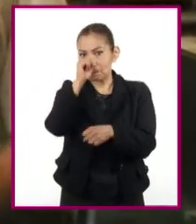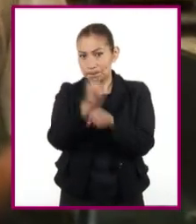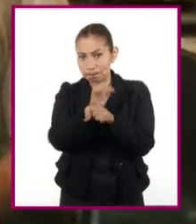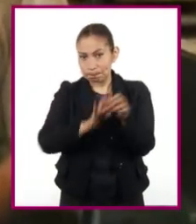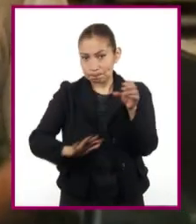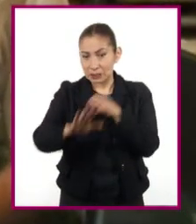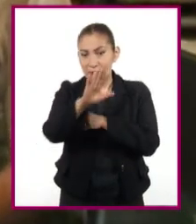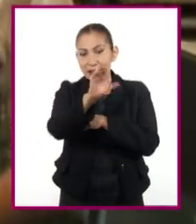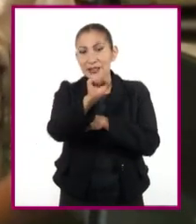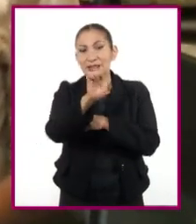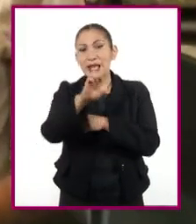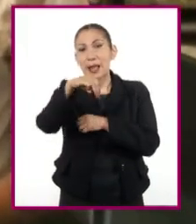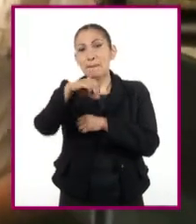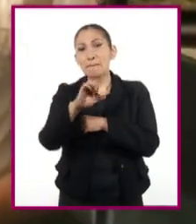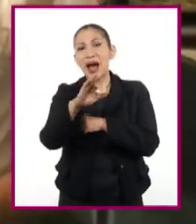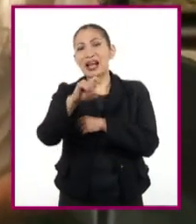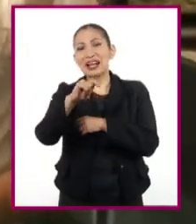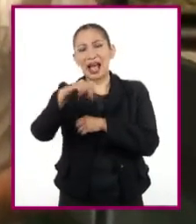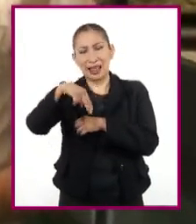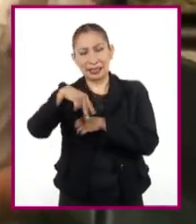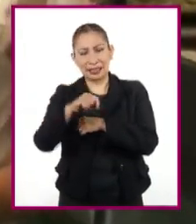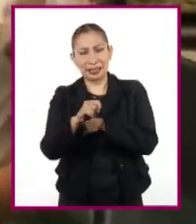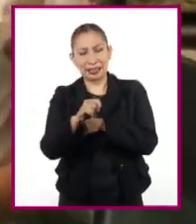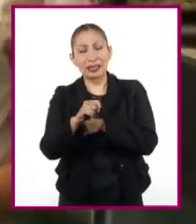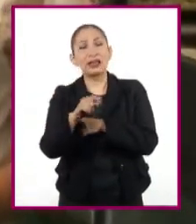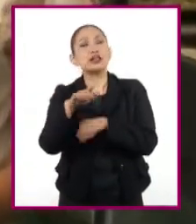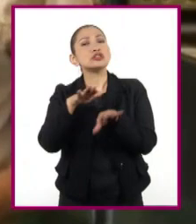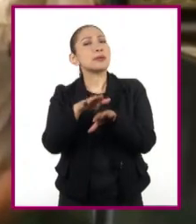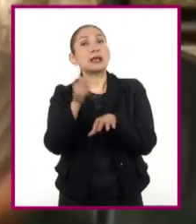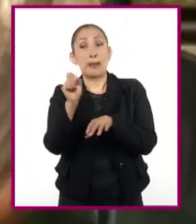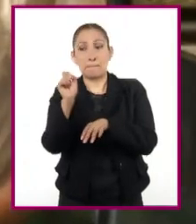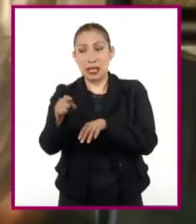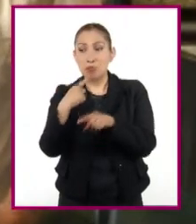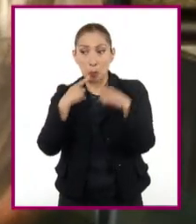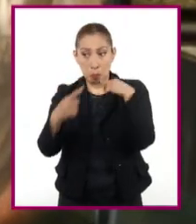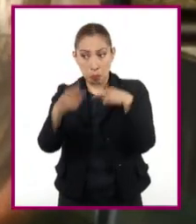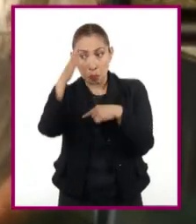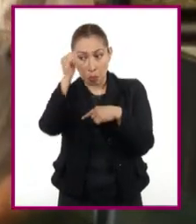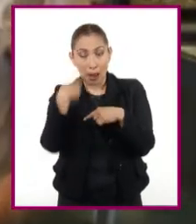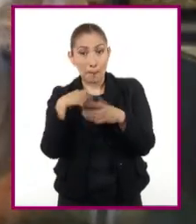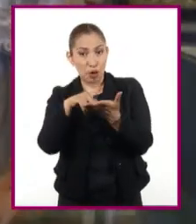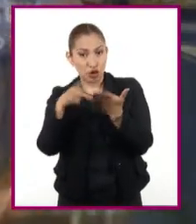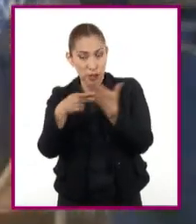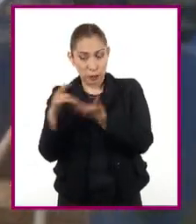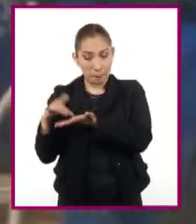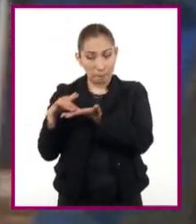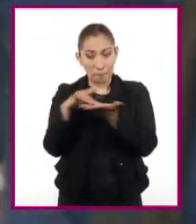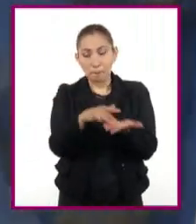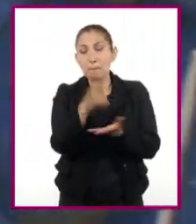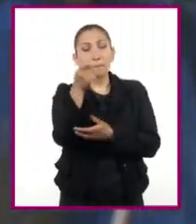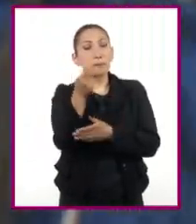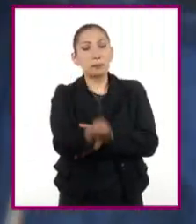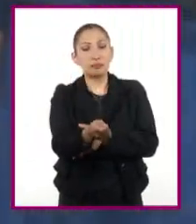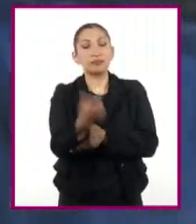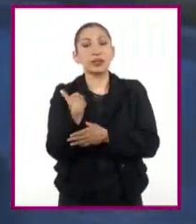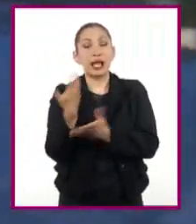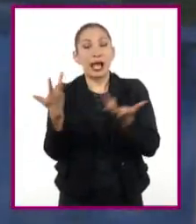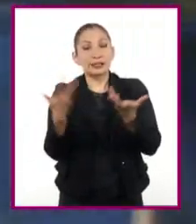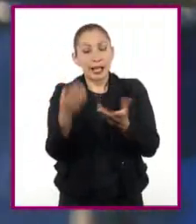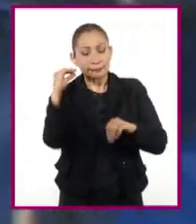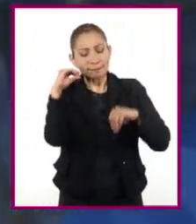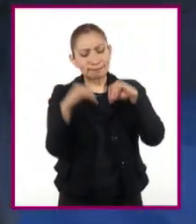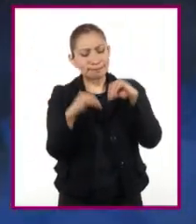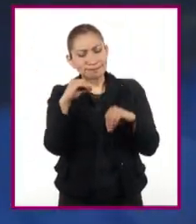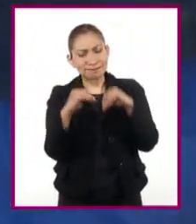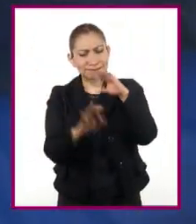del Medio Ambiente, la SEMARNAT, en relación al mismo proyecto, que consiste en la